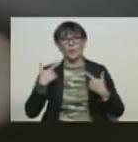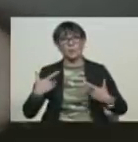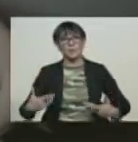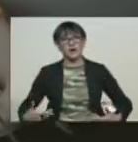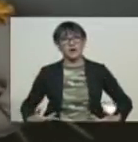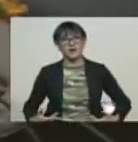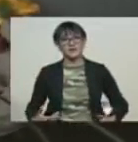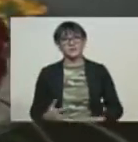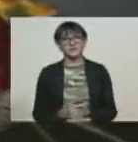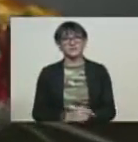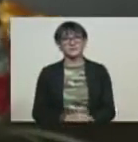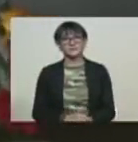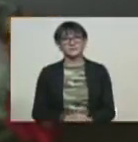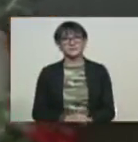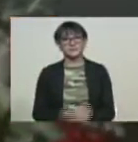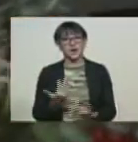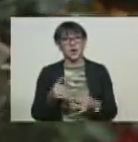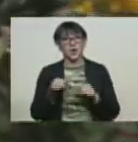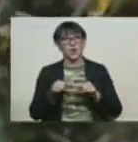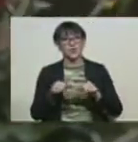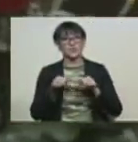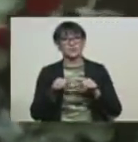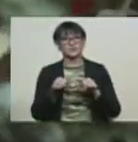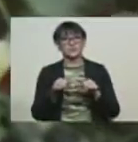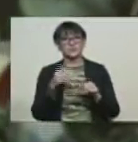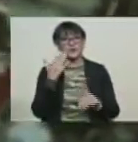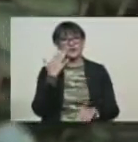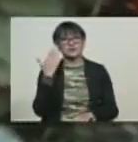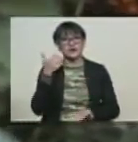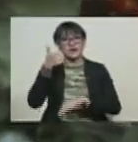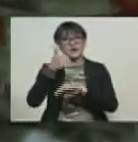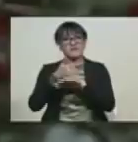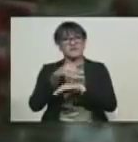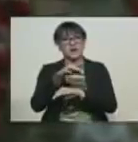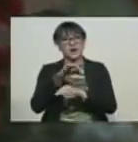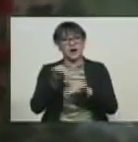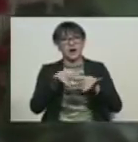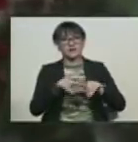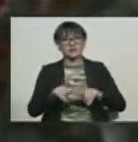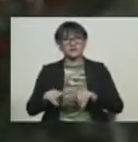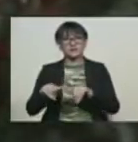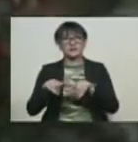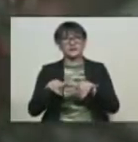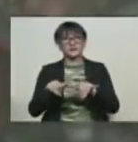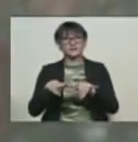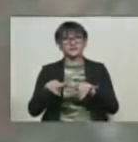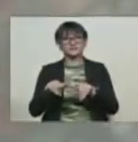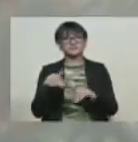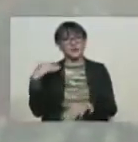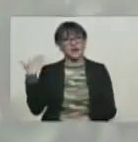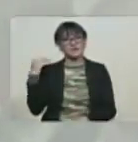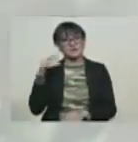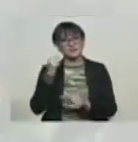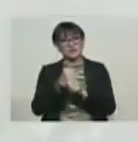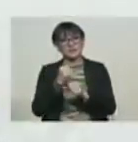humanos. Gregory, por favor, vamos a continuar. Gregory es el jefe de arquitectos que estuvo al frente. Gregory trabajó con el arquitecto Tomás